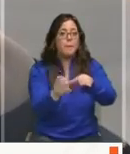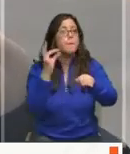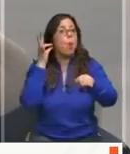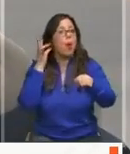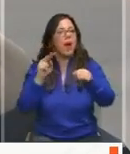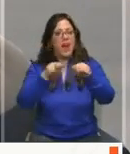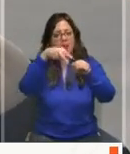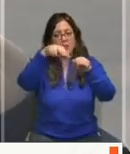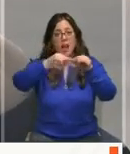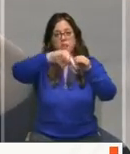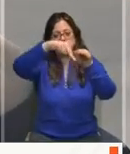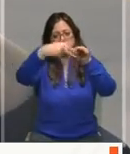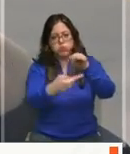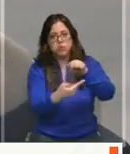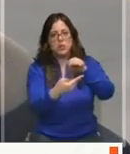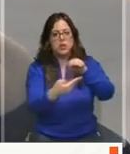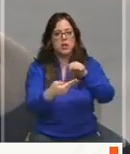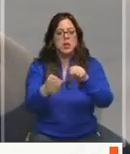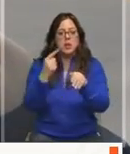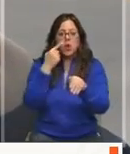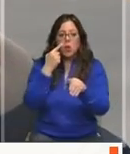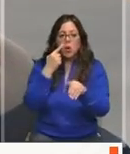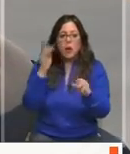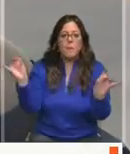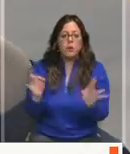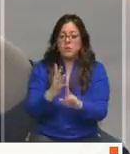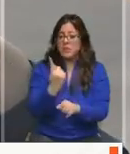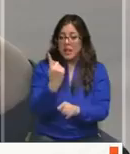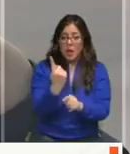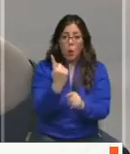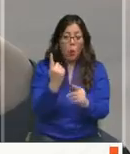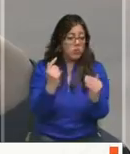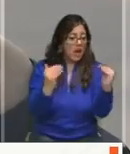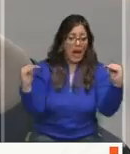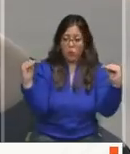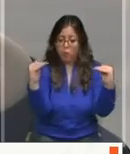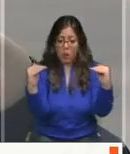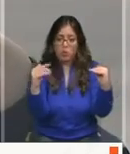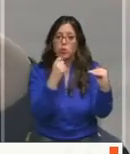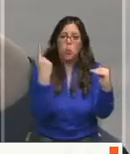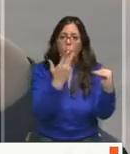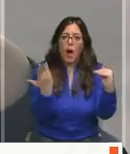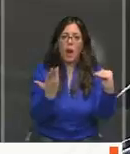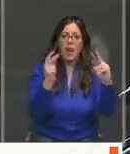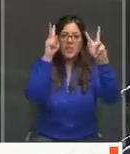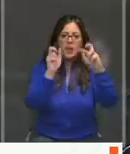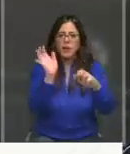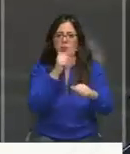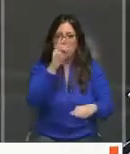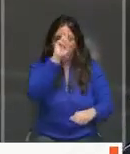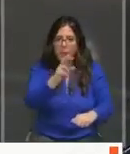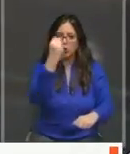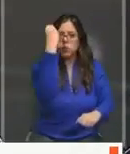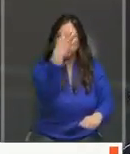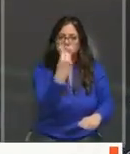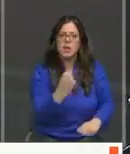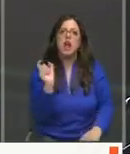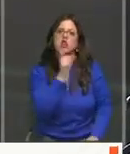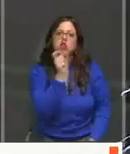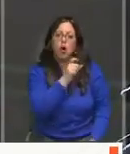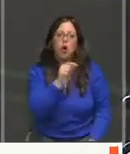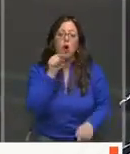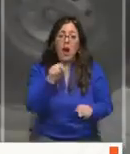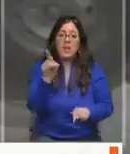caso, es que uno de los móviles no haya considerado la luz roja que enfrentaba. Definitivamente es lo que hay que establecer. La CIA tiene que tomarle declaración a